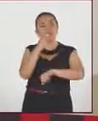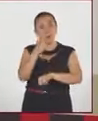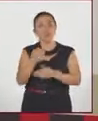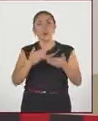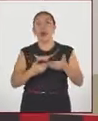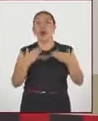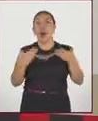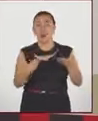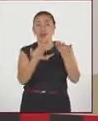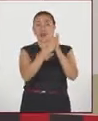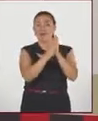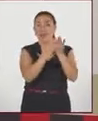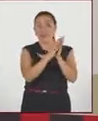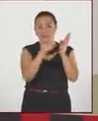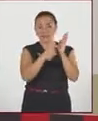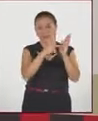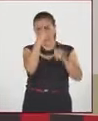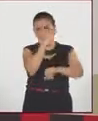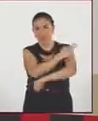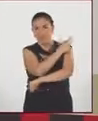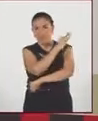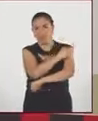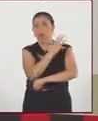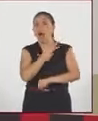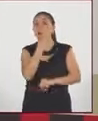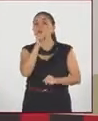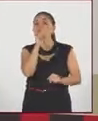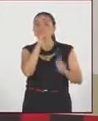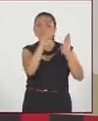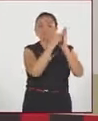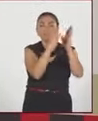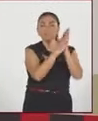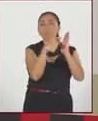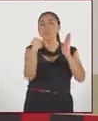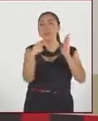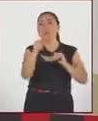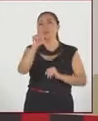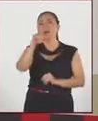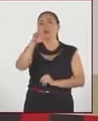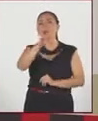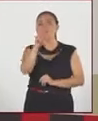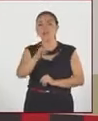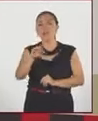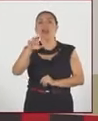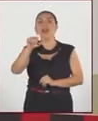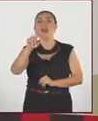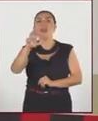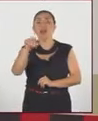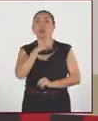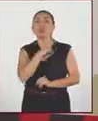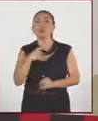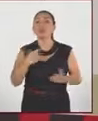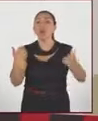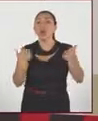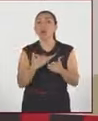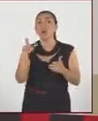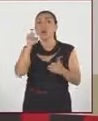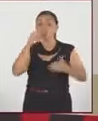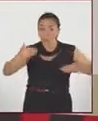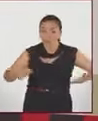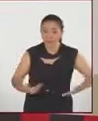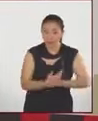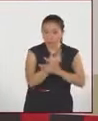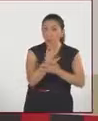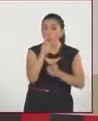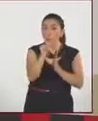actualmente la cartilla de vacunación tiene un apartado de tamiz de cadera, que esto se debe de hacer antes del mes de